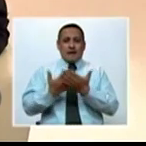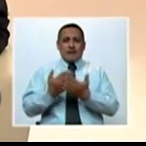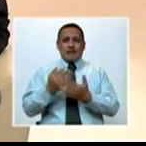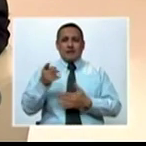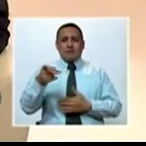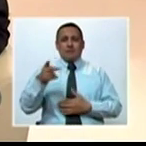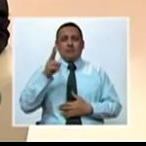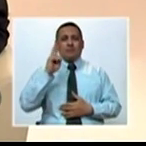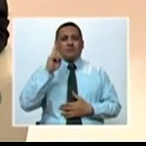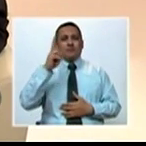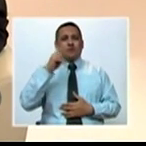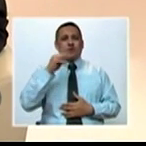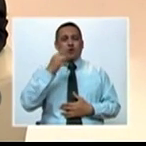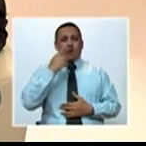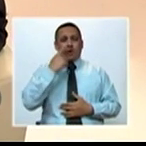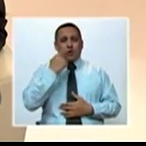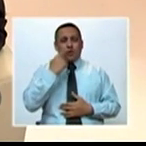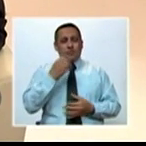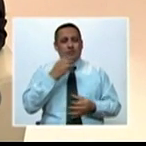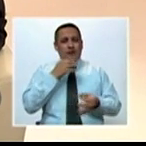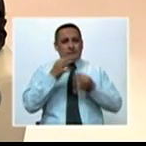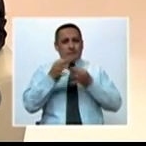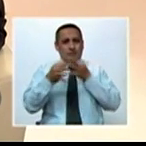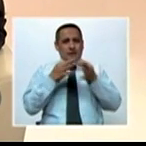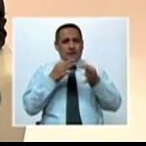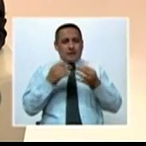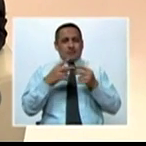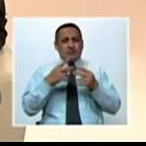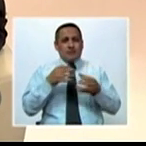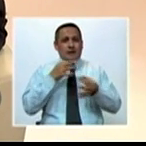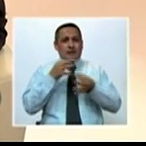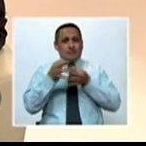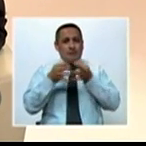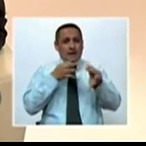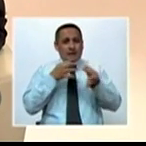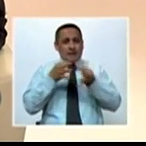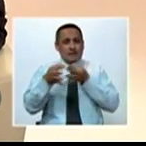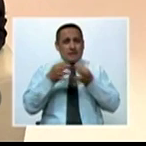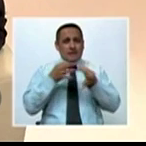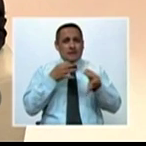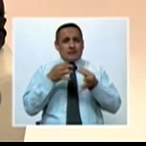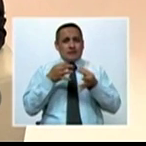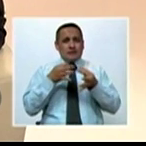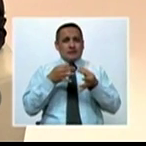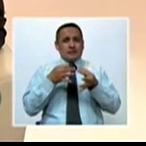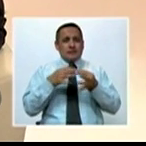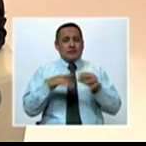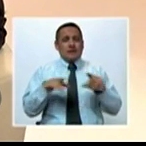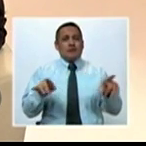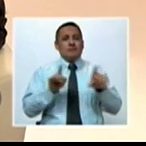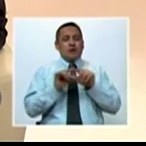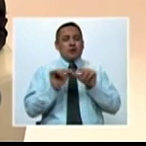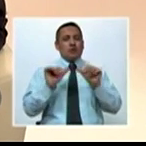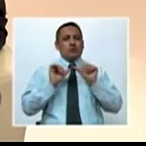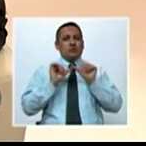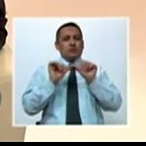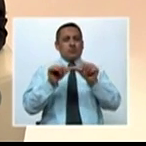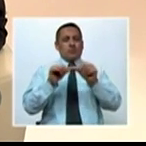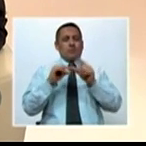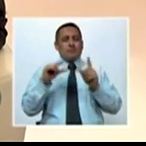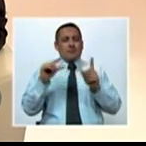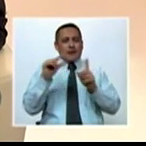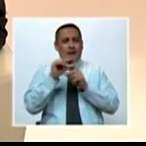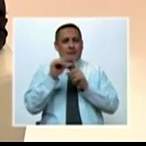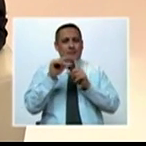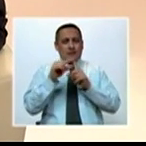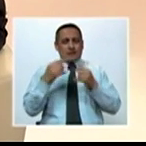muchísimo al profesor Durán Rojo por estas explicaciones Y